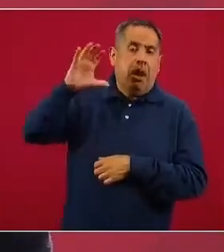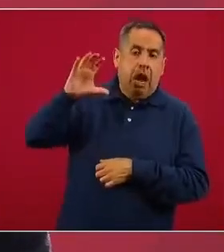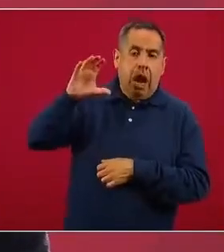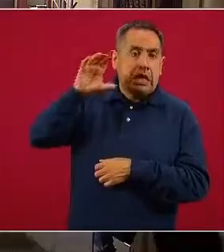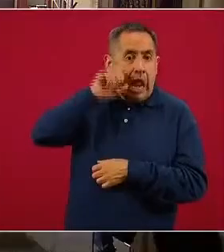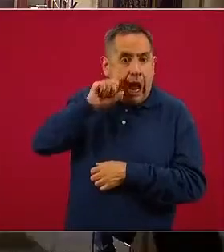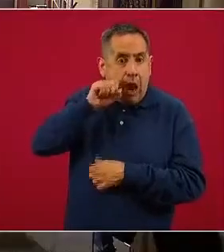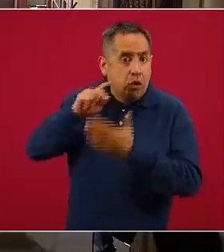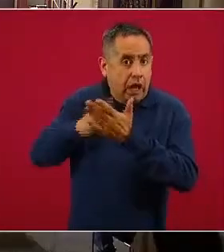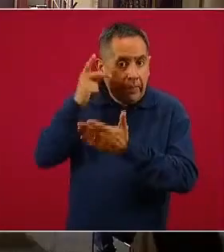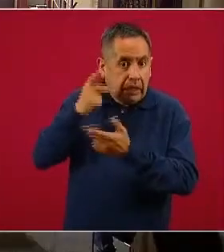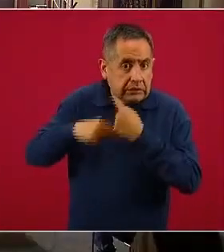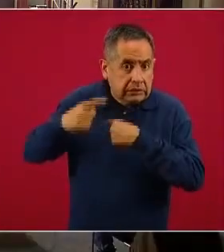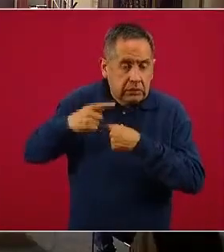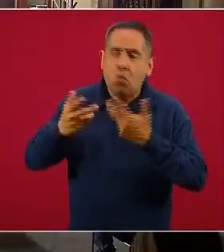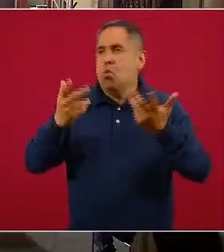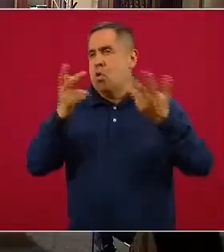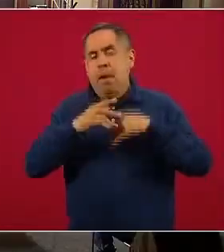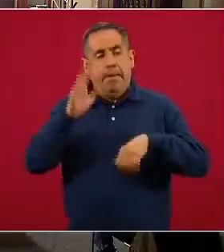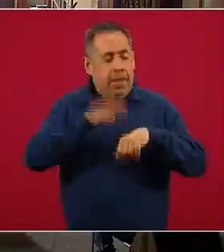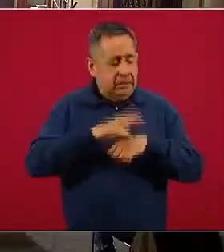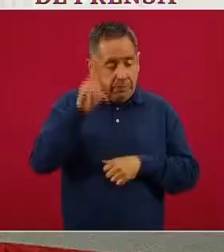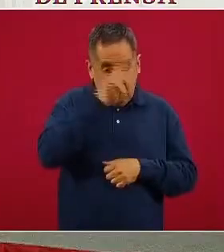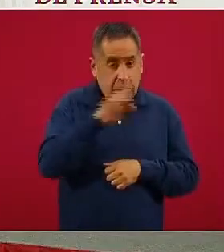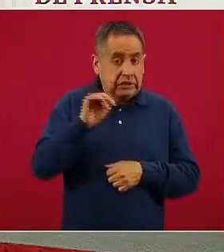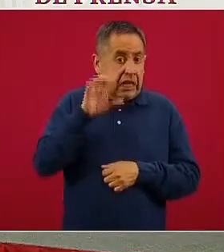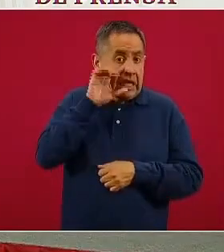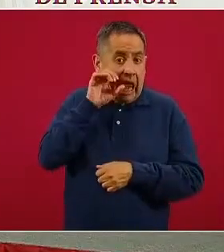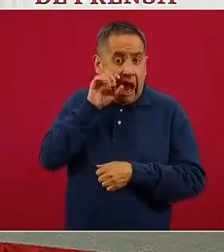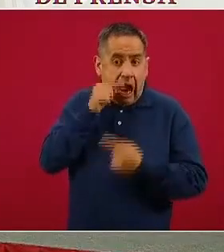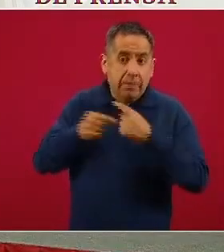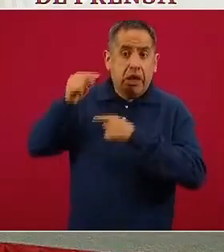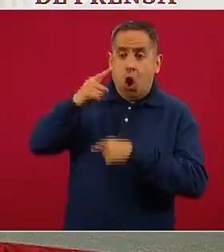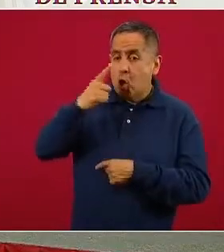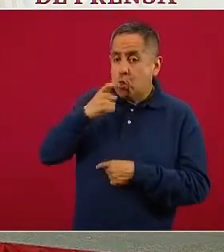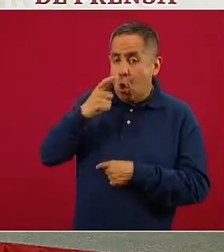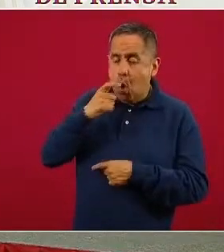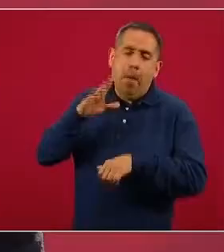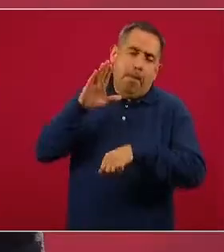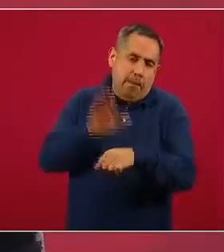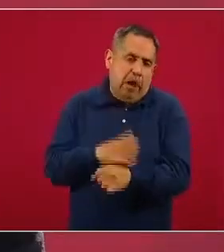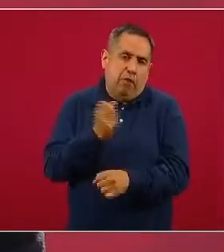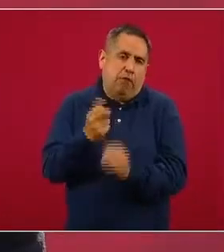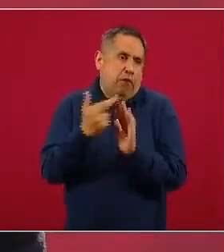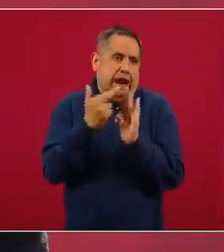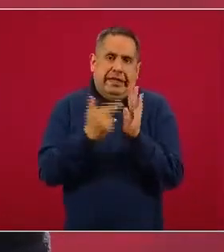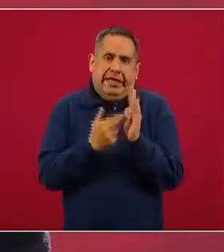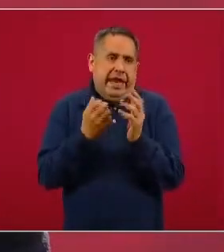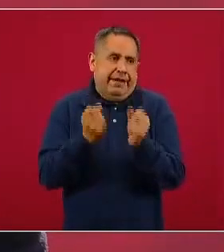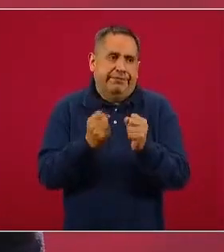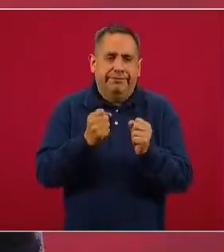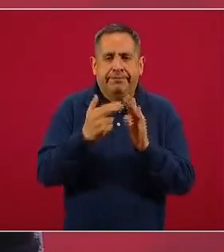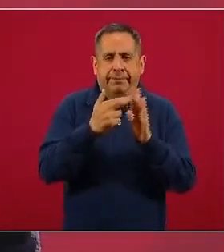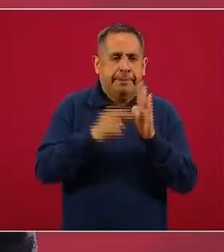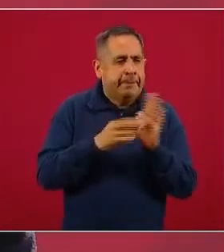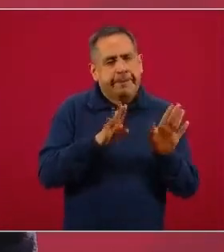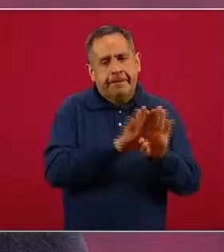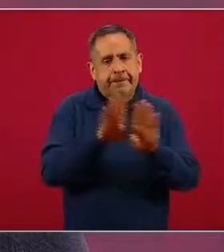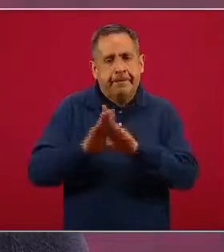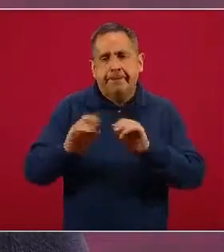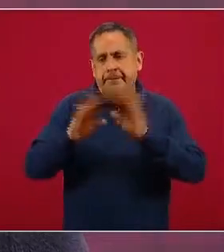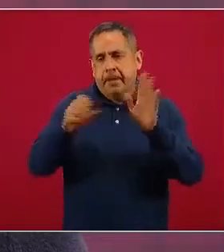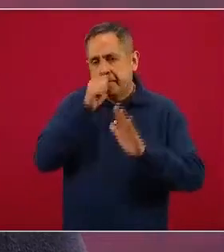deben de incrementarse más. Y si del naranja pasan al rojo, serán todavía las mayores restricciones que están